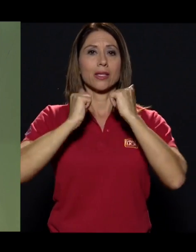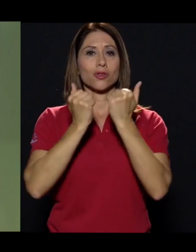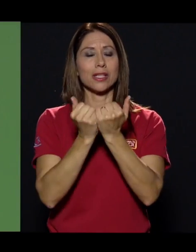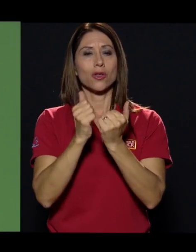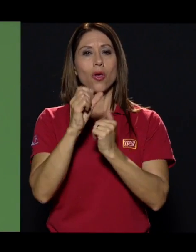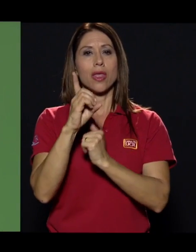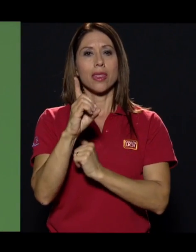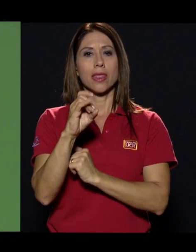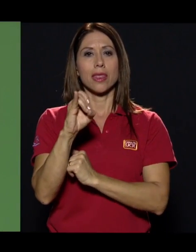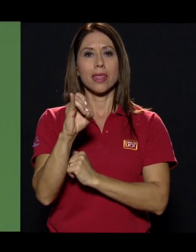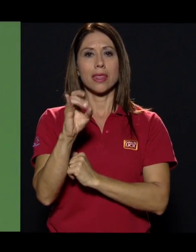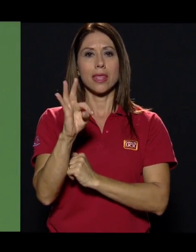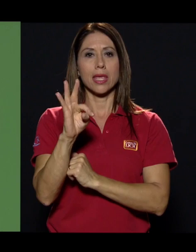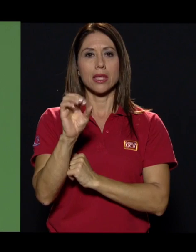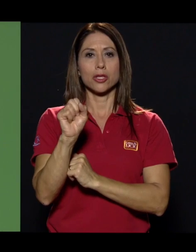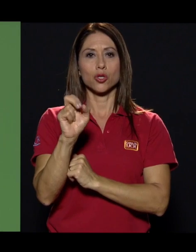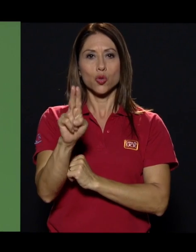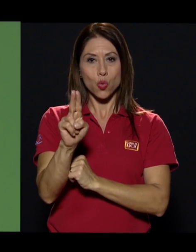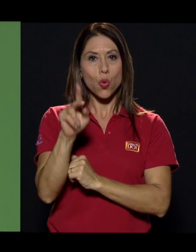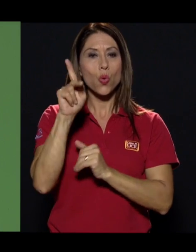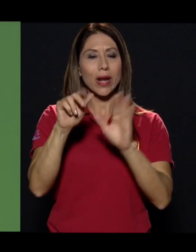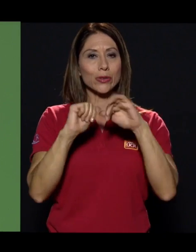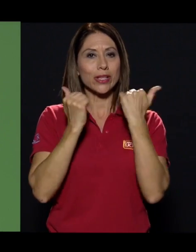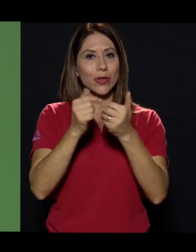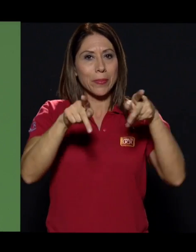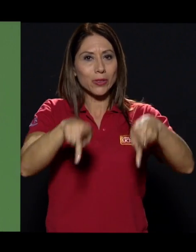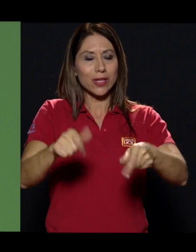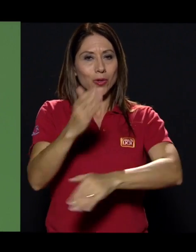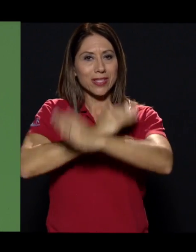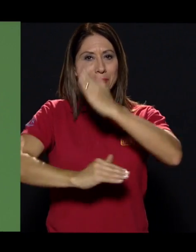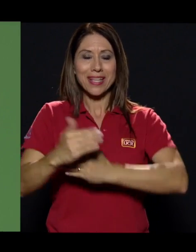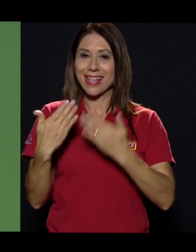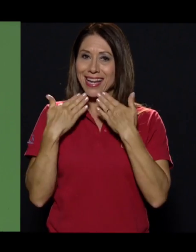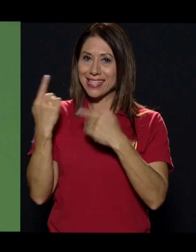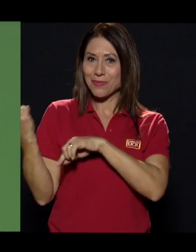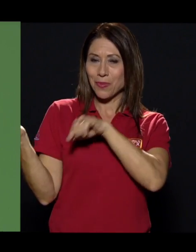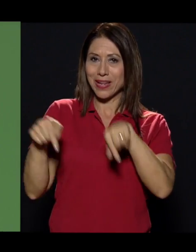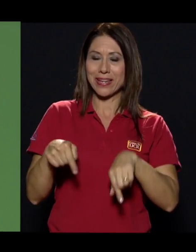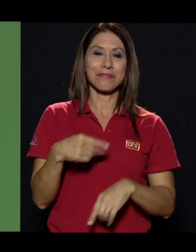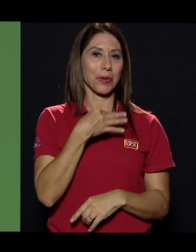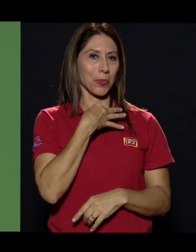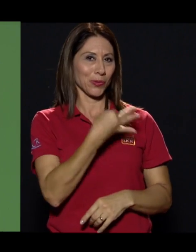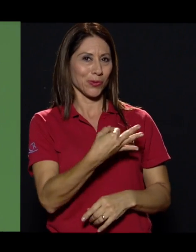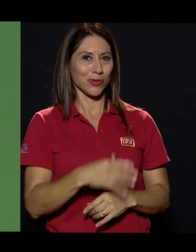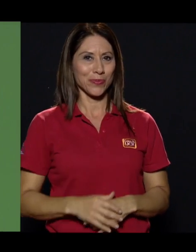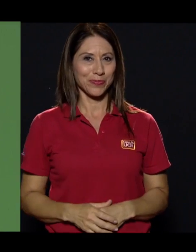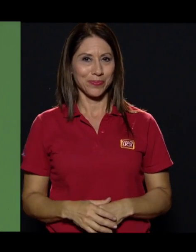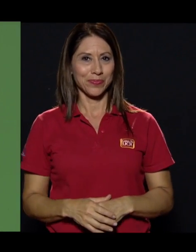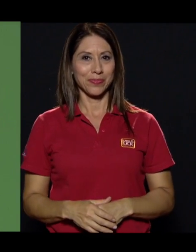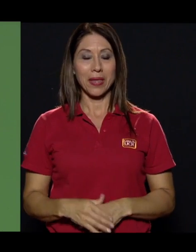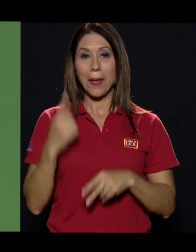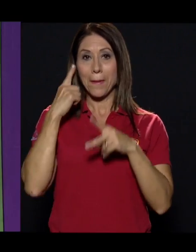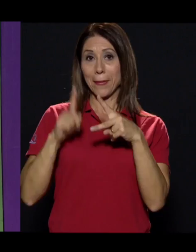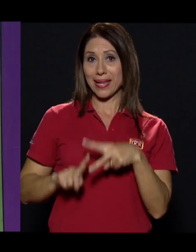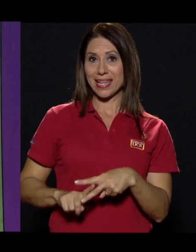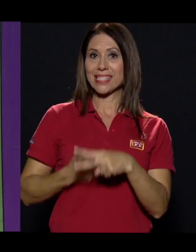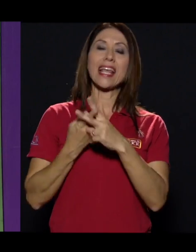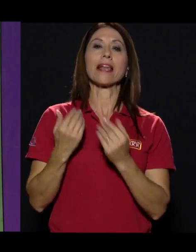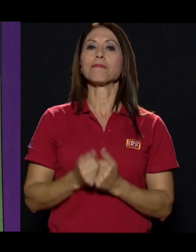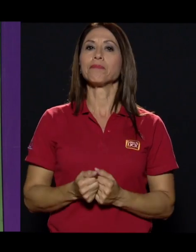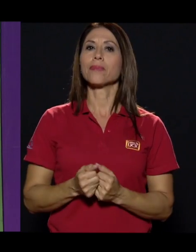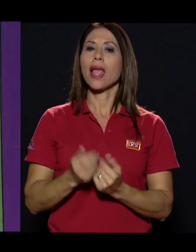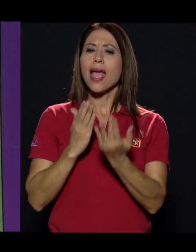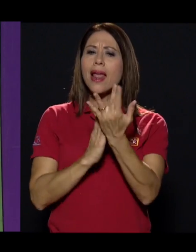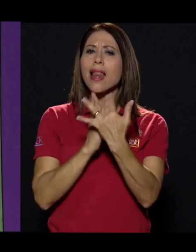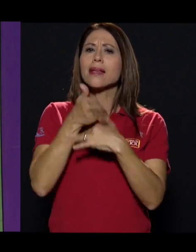tema, en la asociación DITSU también, que es una asociación de personas con discapacidad. Muchas gracias, Carla, por venir. Con mucho gusto. Para iniciar,